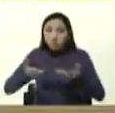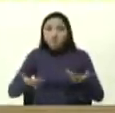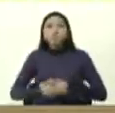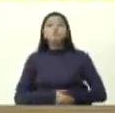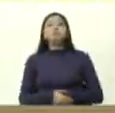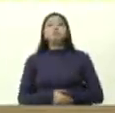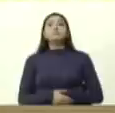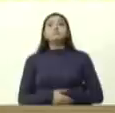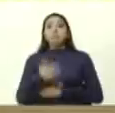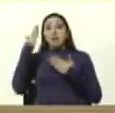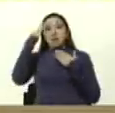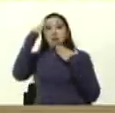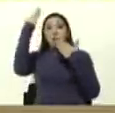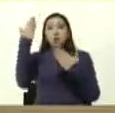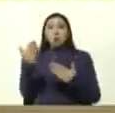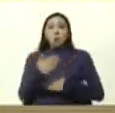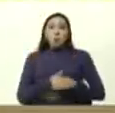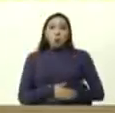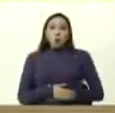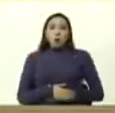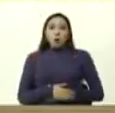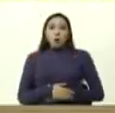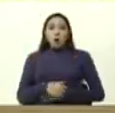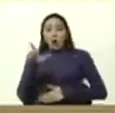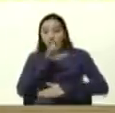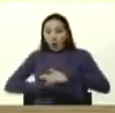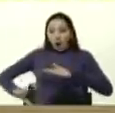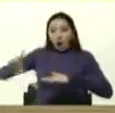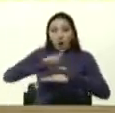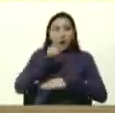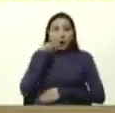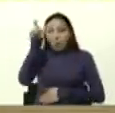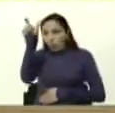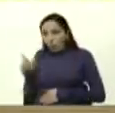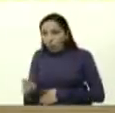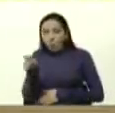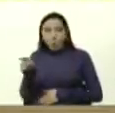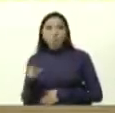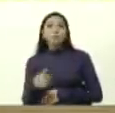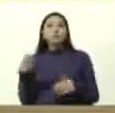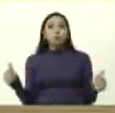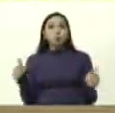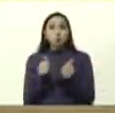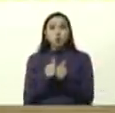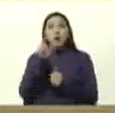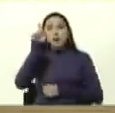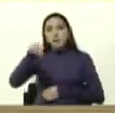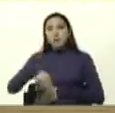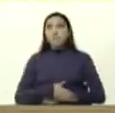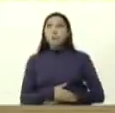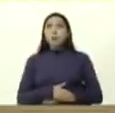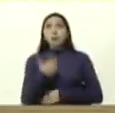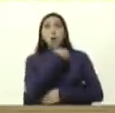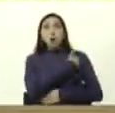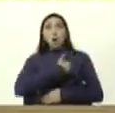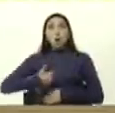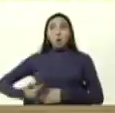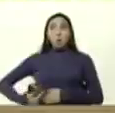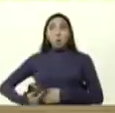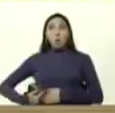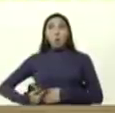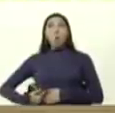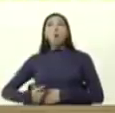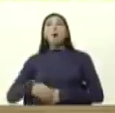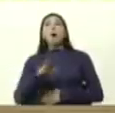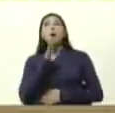que saludamos al licenciado Román Maniglia. Nos acompaña también el presidente del Banco